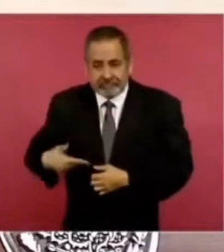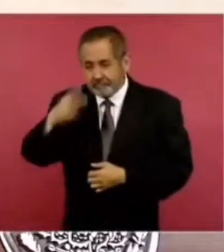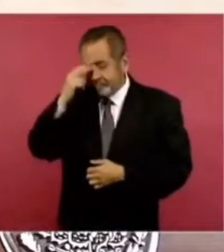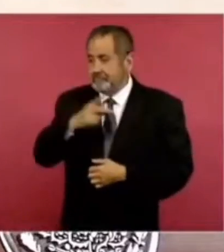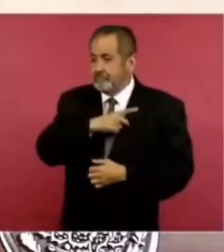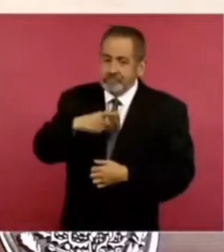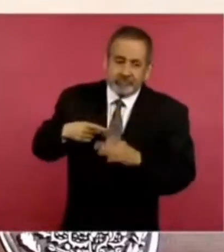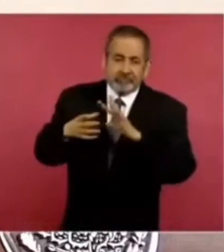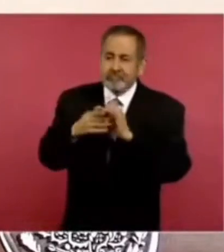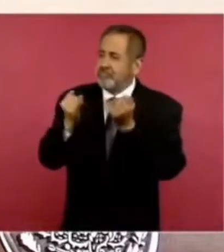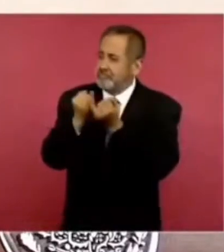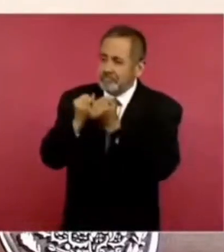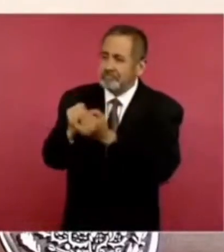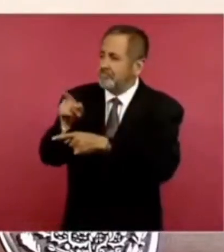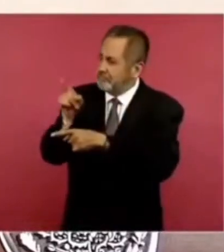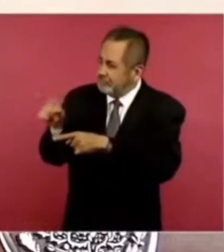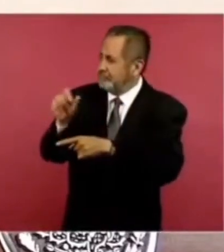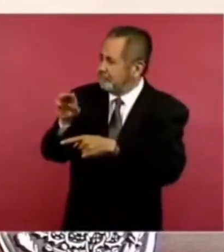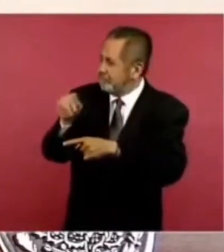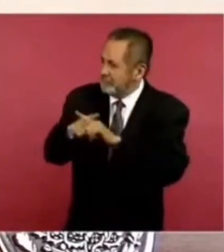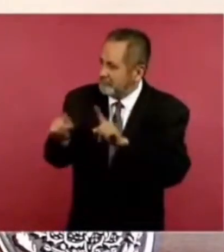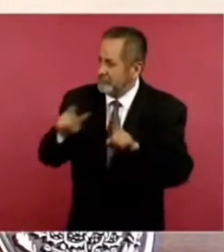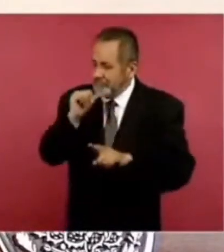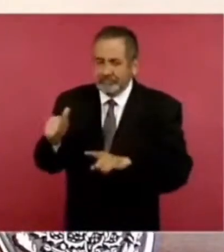es de 3 billones.